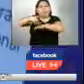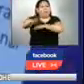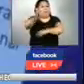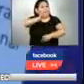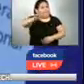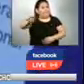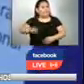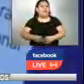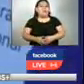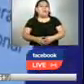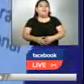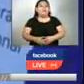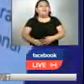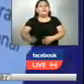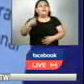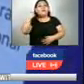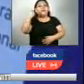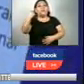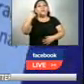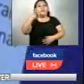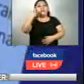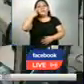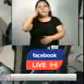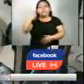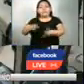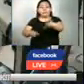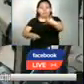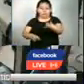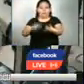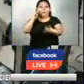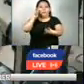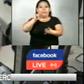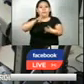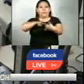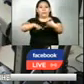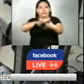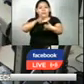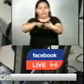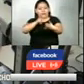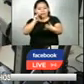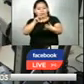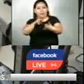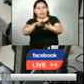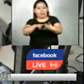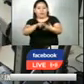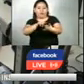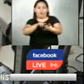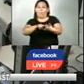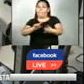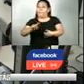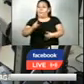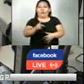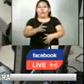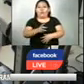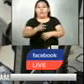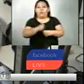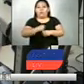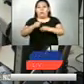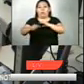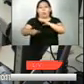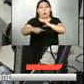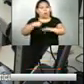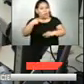que es importante en todas las actividades e informáticas desconfiar de